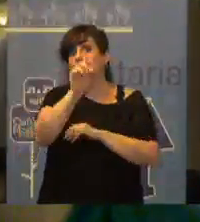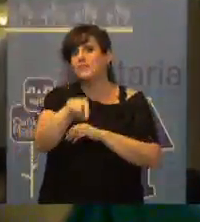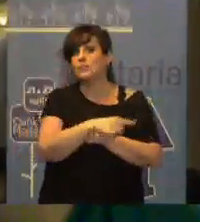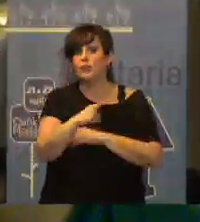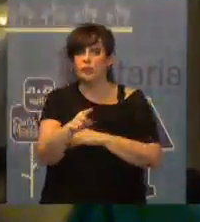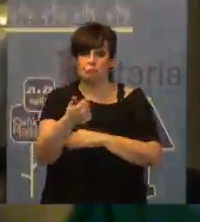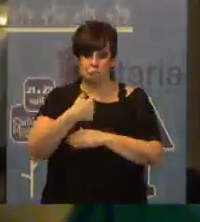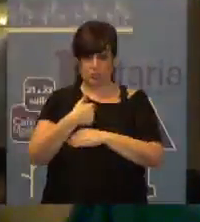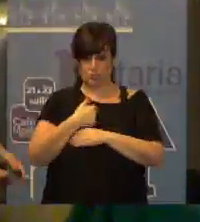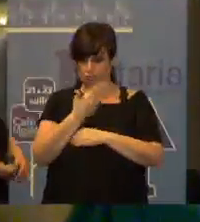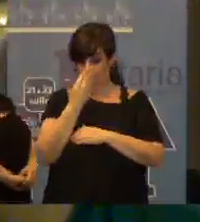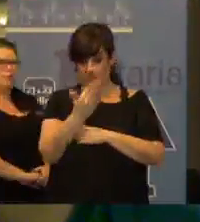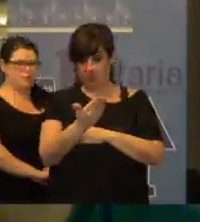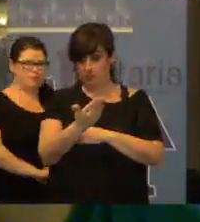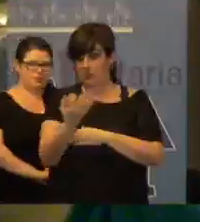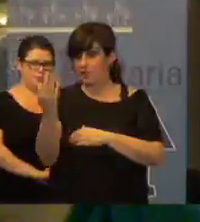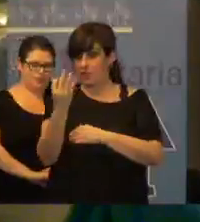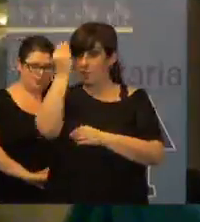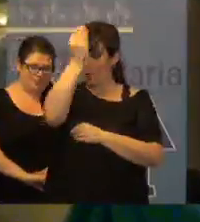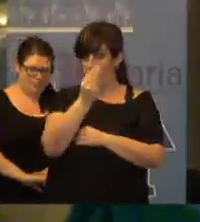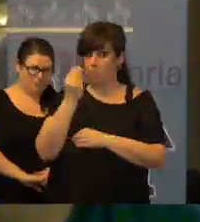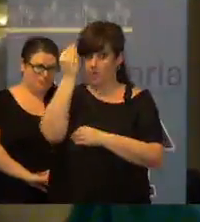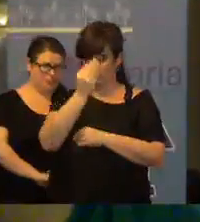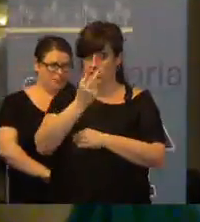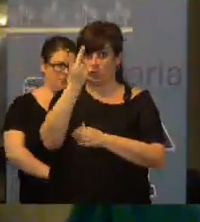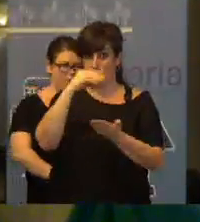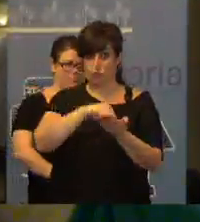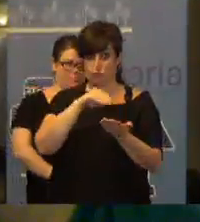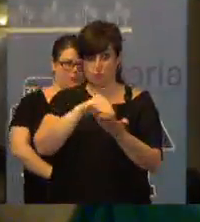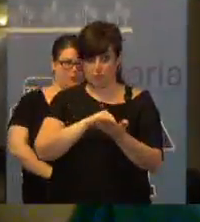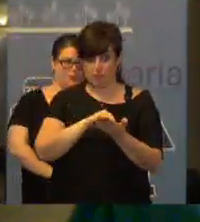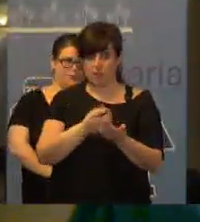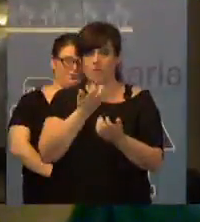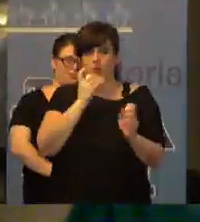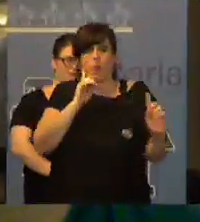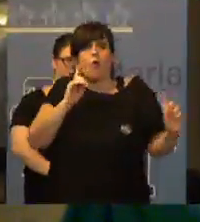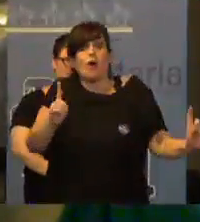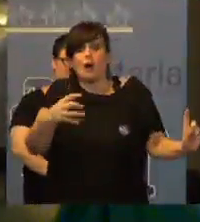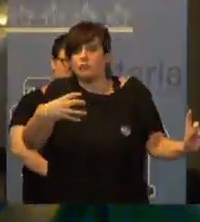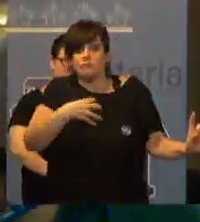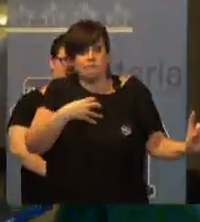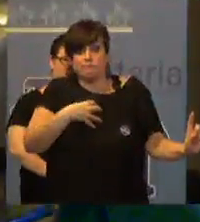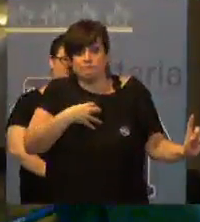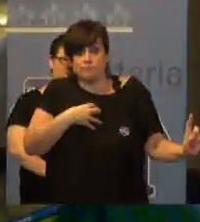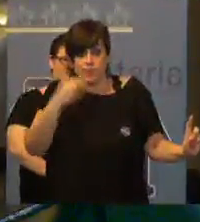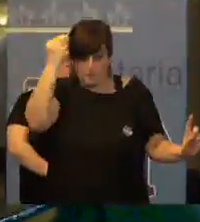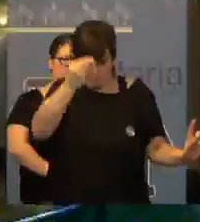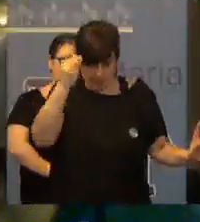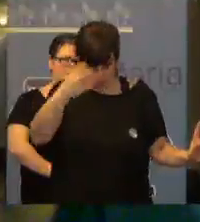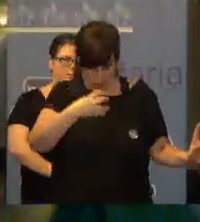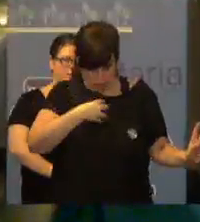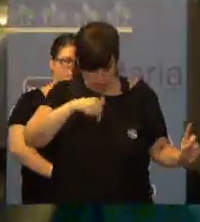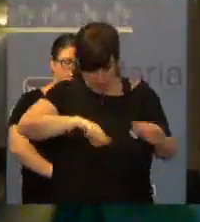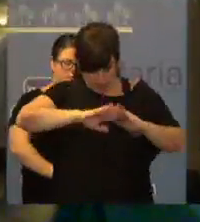a min, de verdad, que teño que repensarme o asunto, porque se eso non é posible pensarlo en